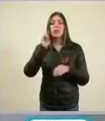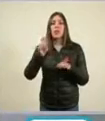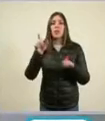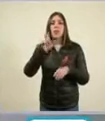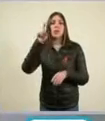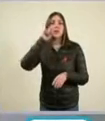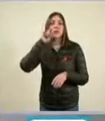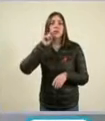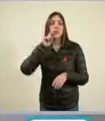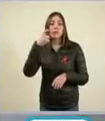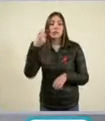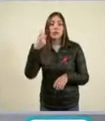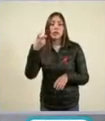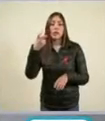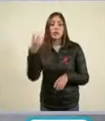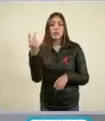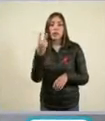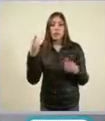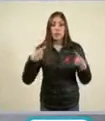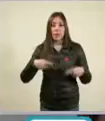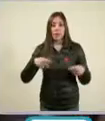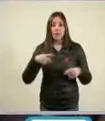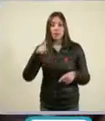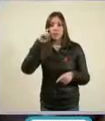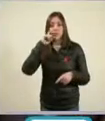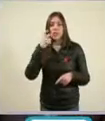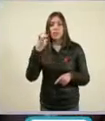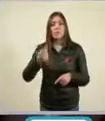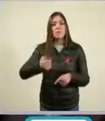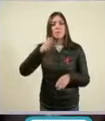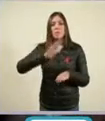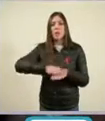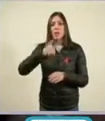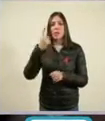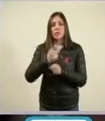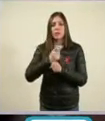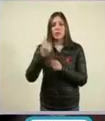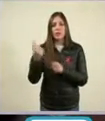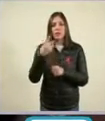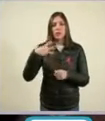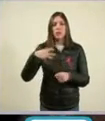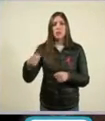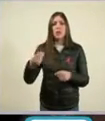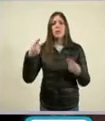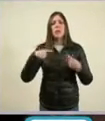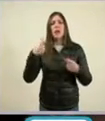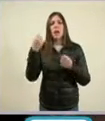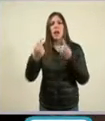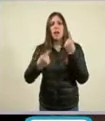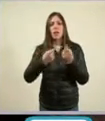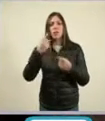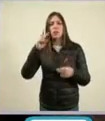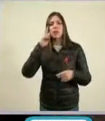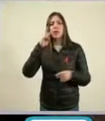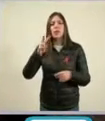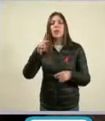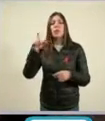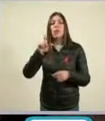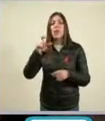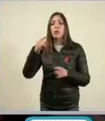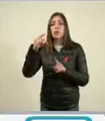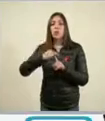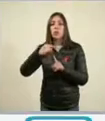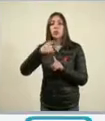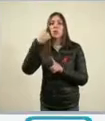relación sexual. Claro. Y los adolescentes y jóvenes ven el preservativo únicamente como un método anticonceptivo para evitar